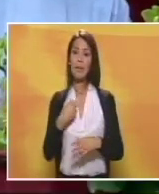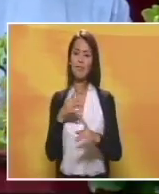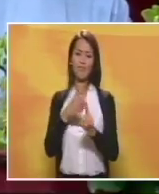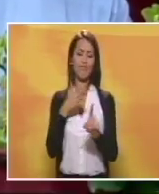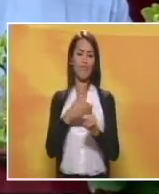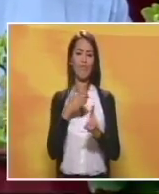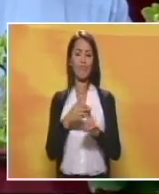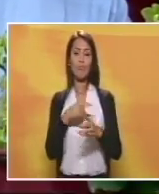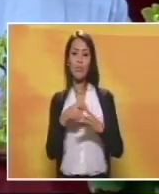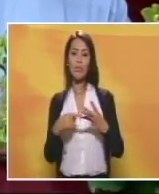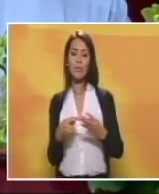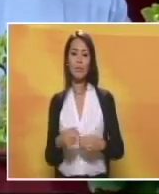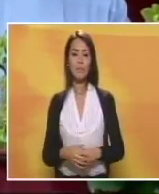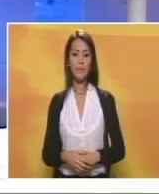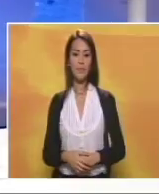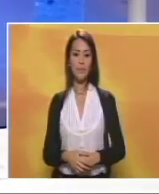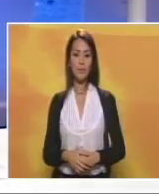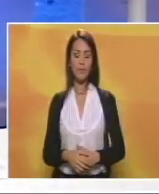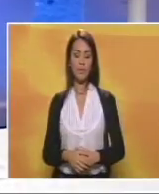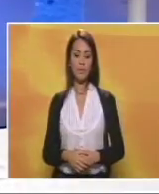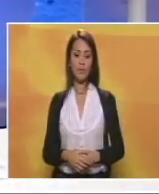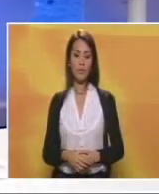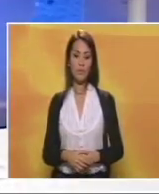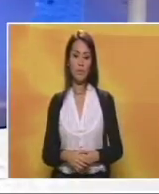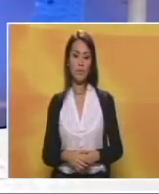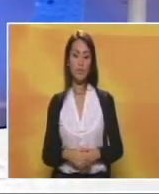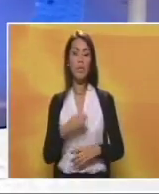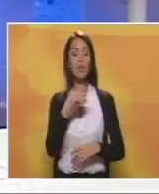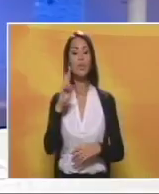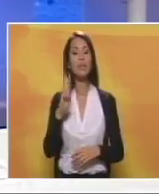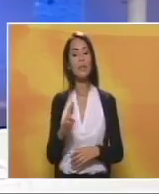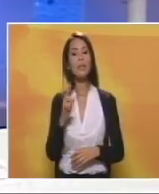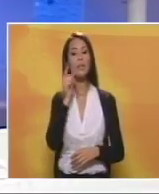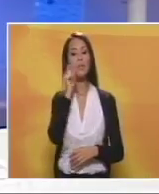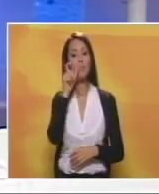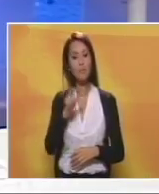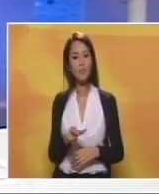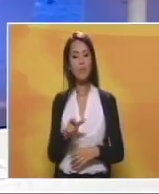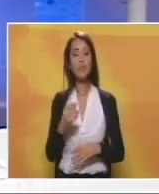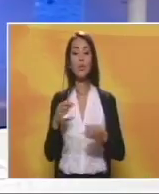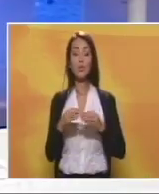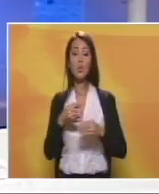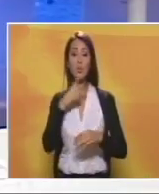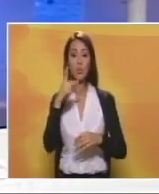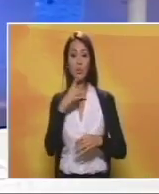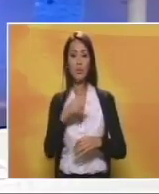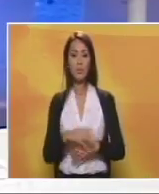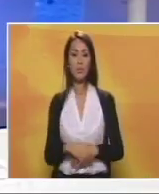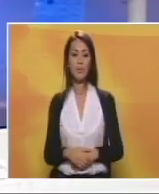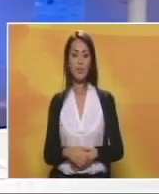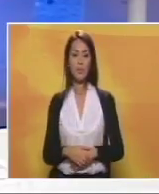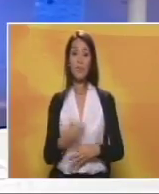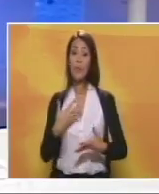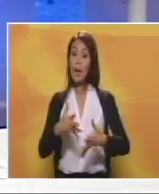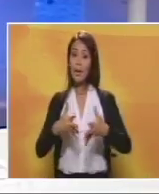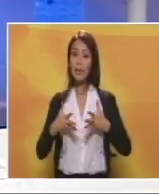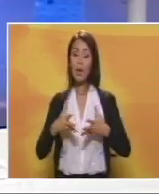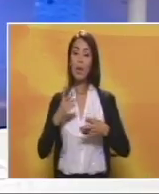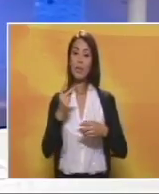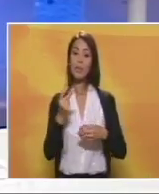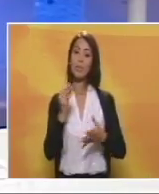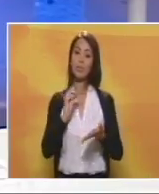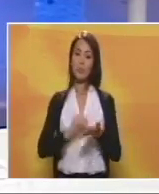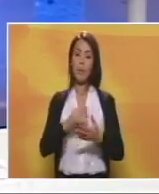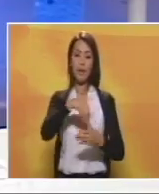distintas formas de esclavitud. En Costa Rica, el candidato oficialista del Partido Acción Ciudadana, Carlos Alvarado, fue el ganador de la segunda vuelta de